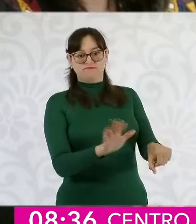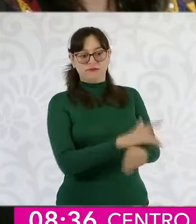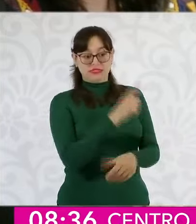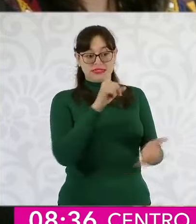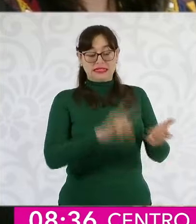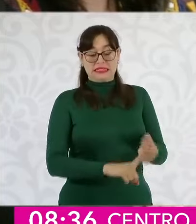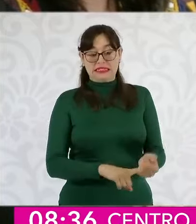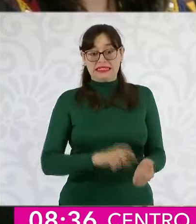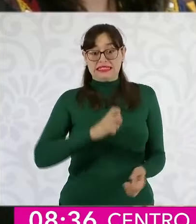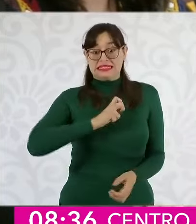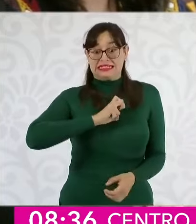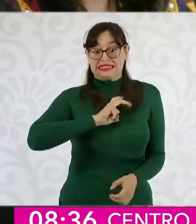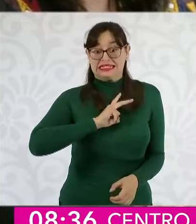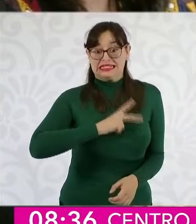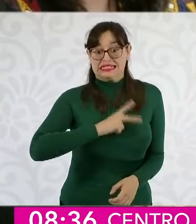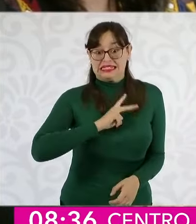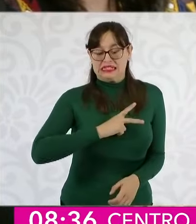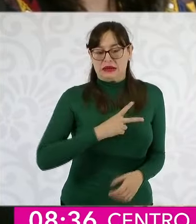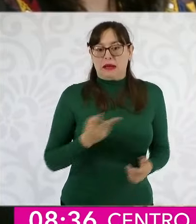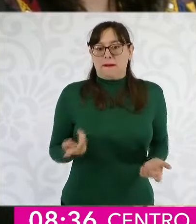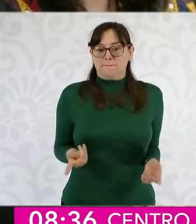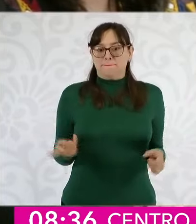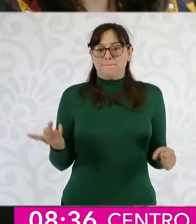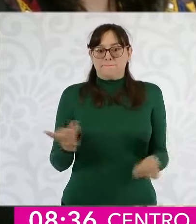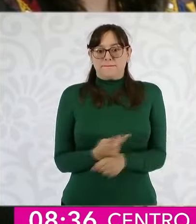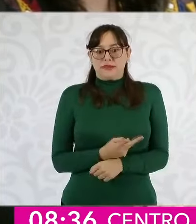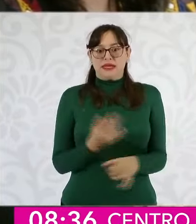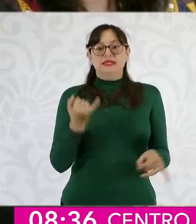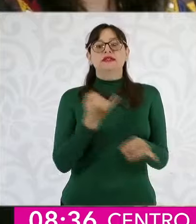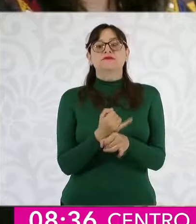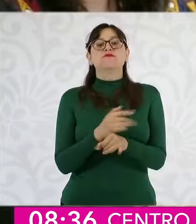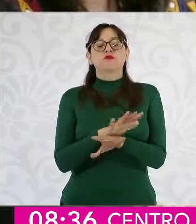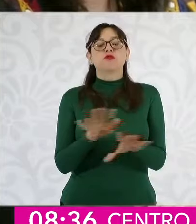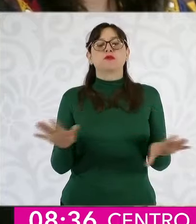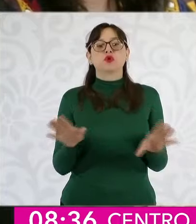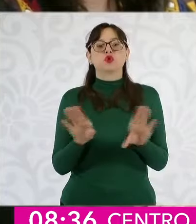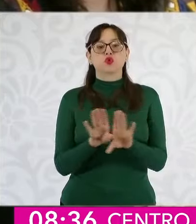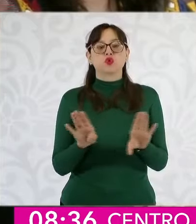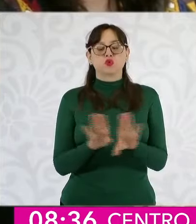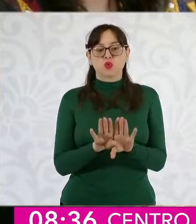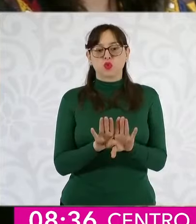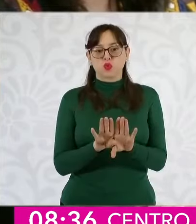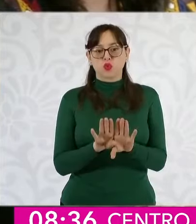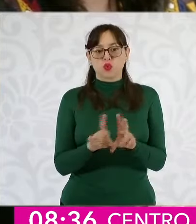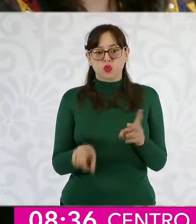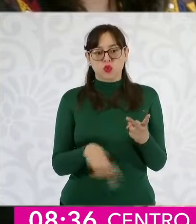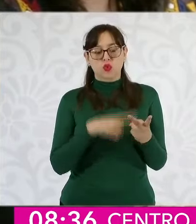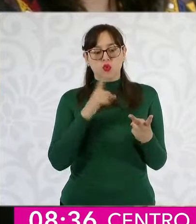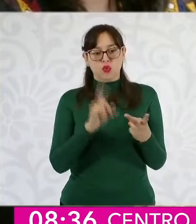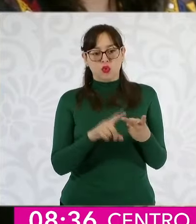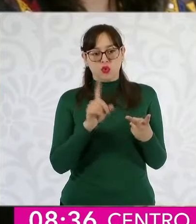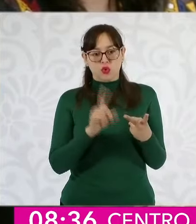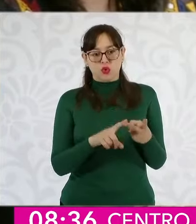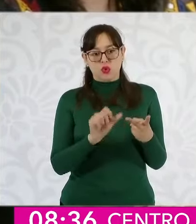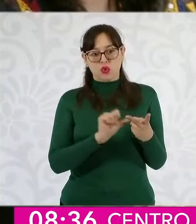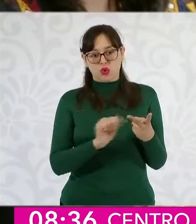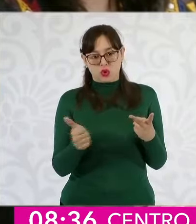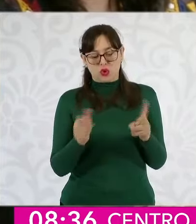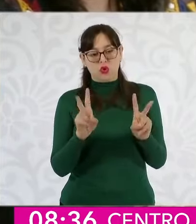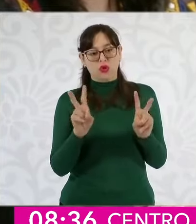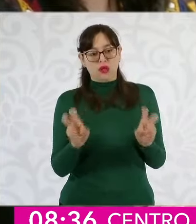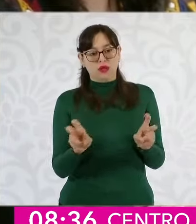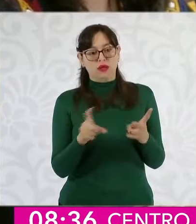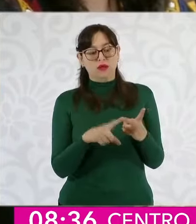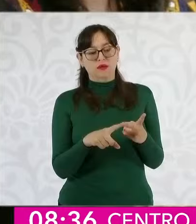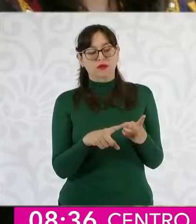¿Qué información tienen y qué acciones está tomando el gobierno, si me pudiera decir? Y si me permite rápidamente otro tema para dejar a mis